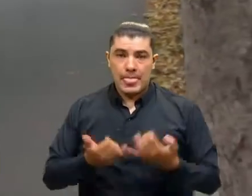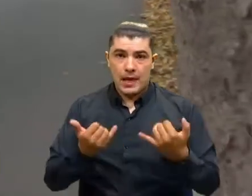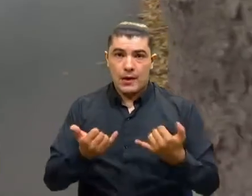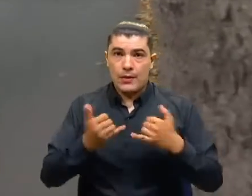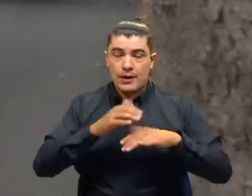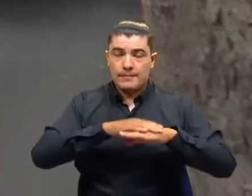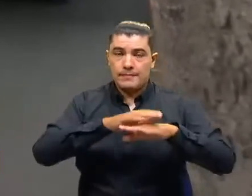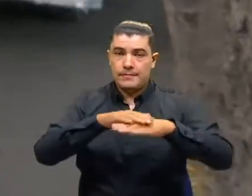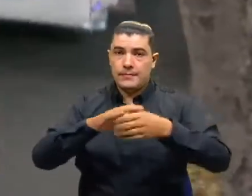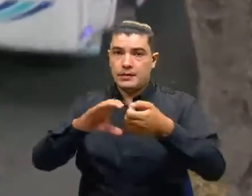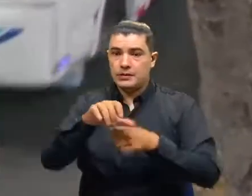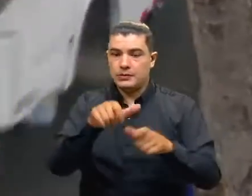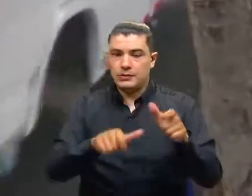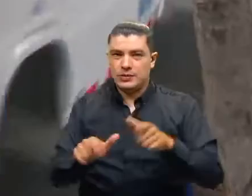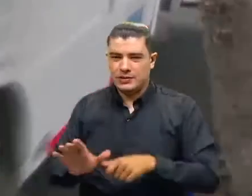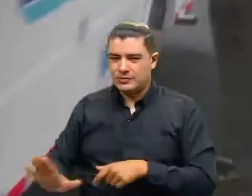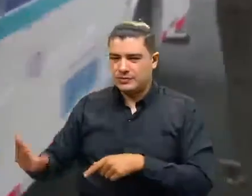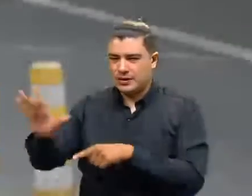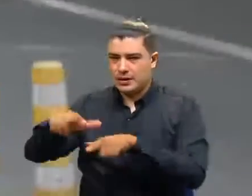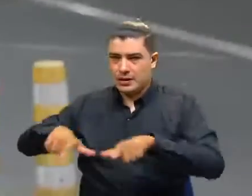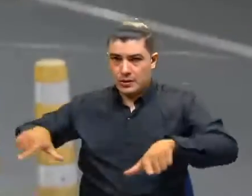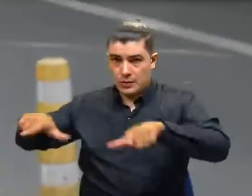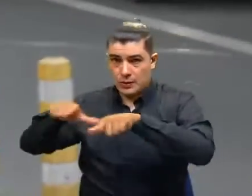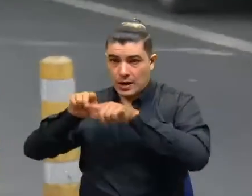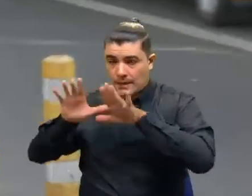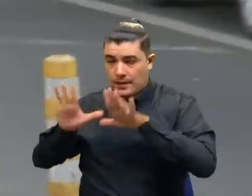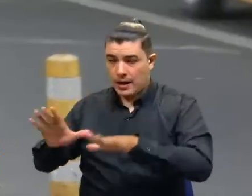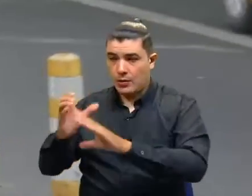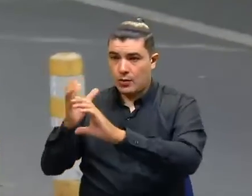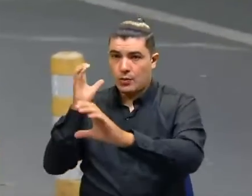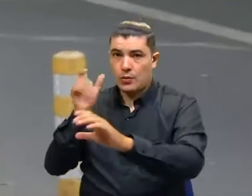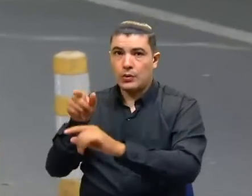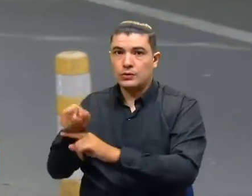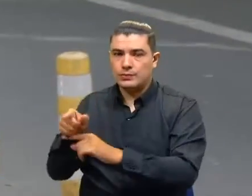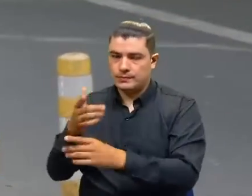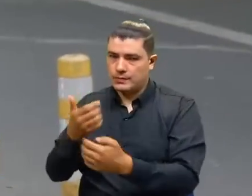llamado a cuidar estos sitios y tener un buen uso de ellos para el beneficio de todos los cucuteños.